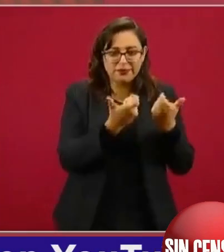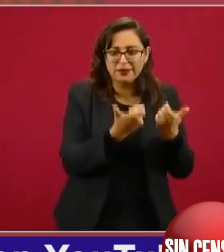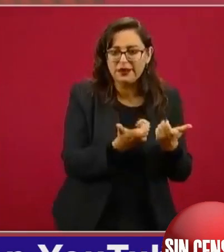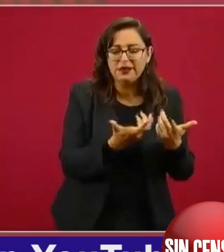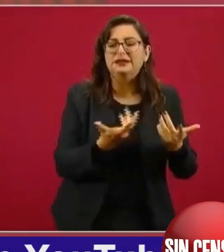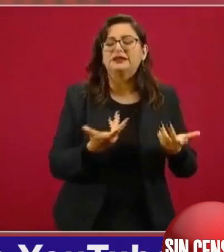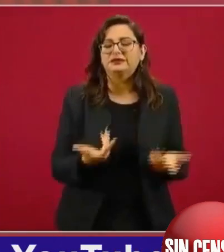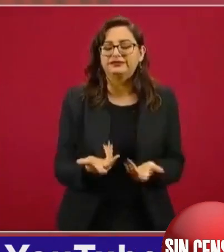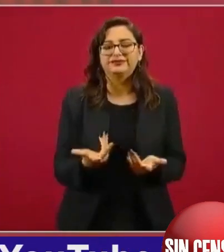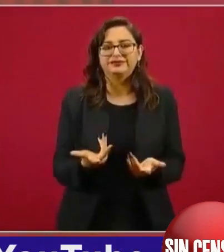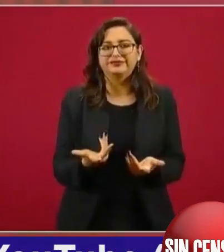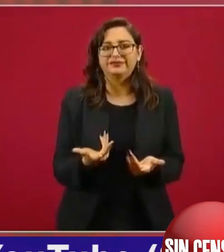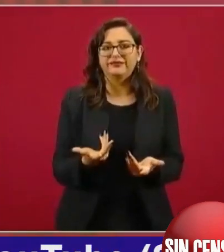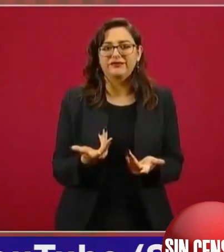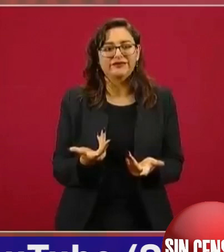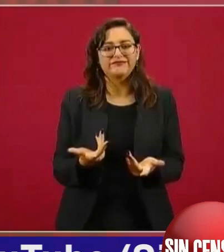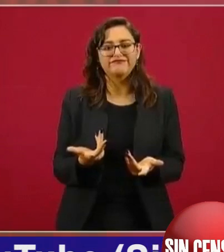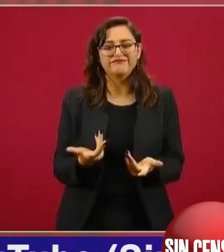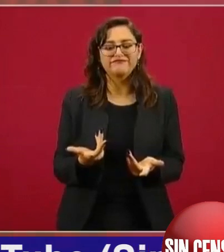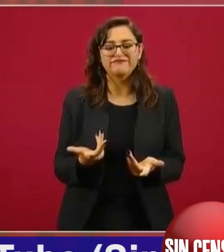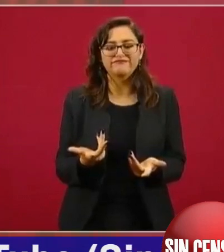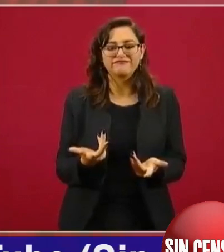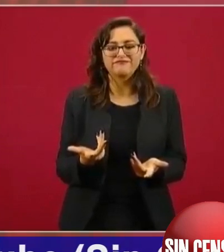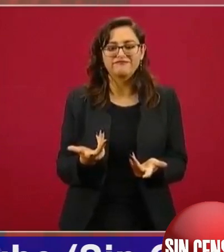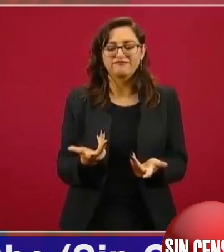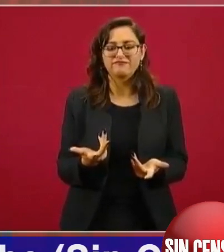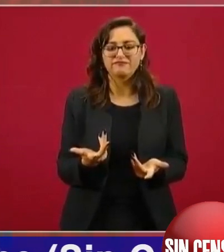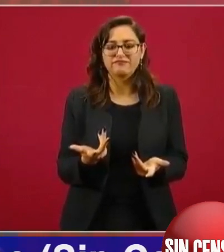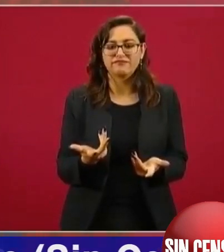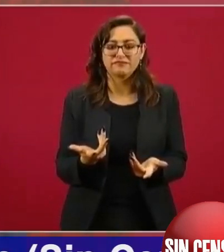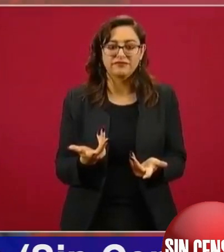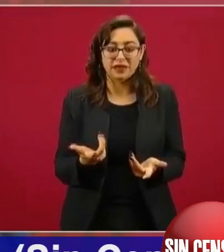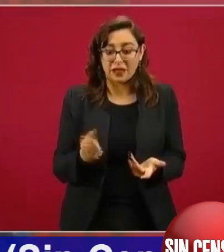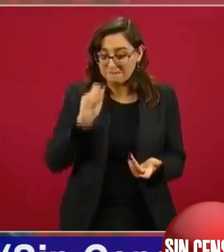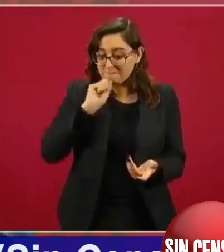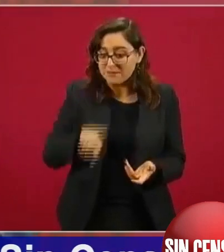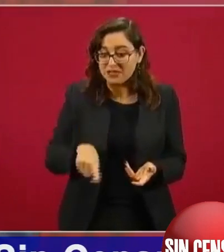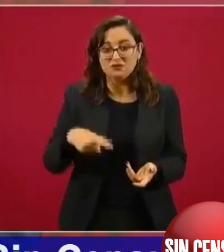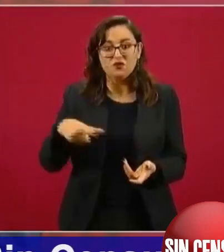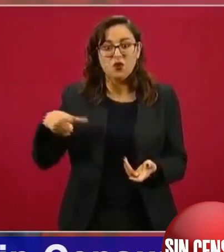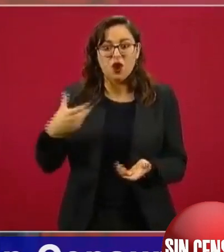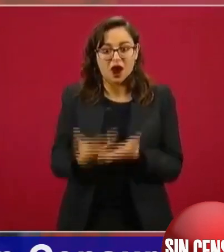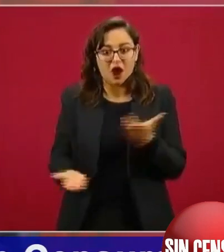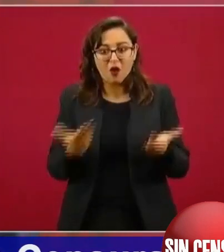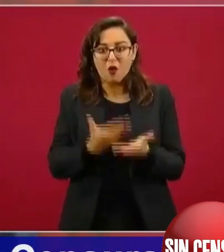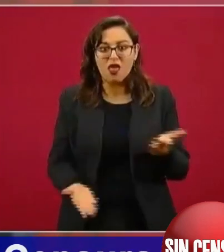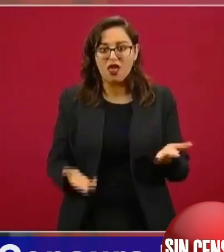Eso lo padecemos al interior de nuestro gobierno,